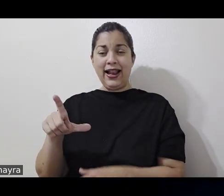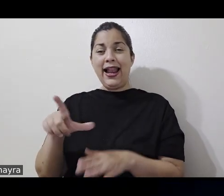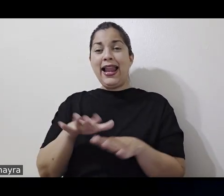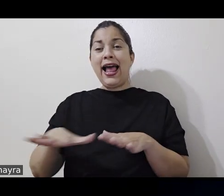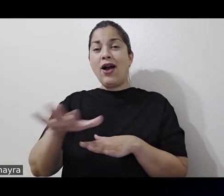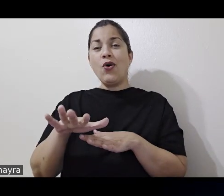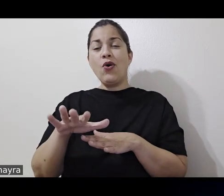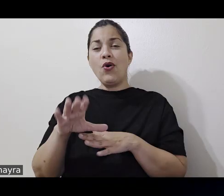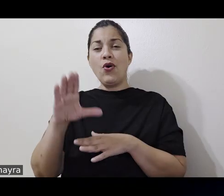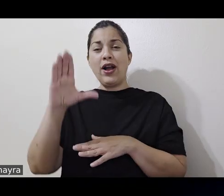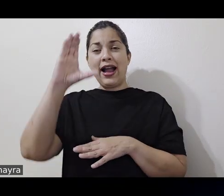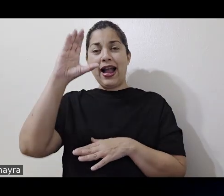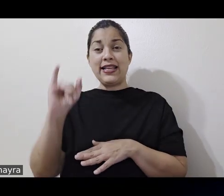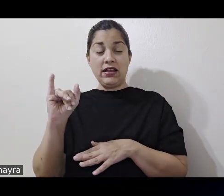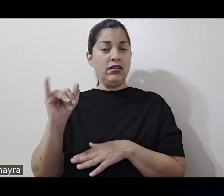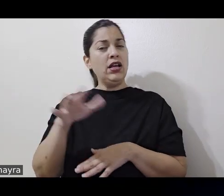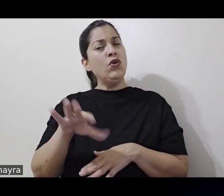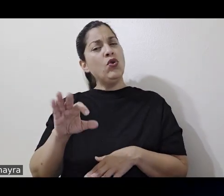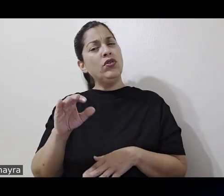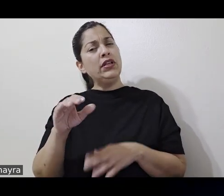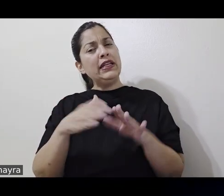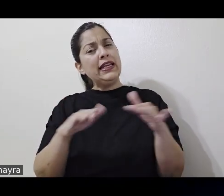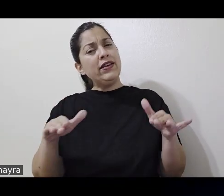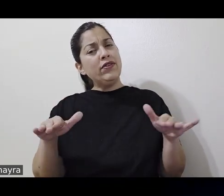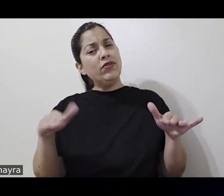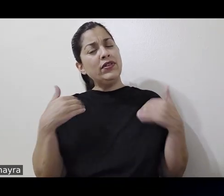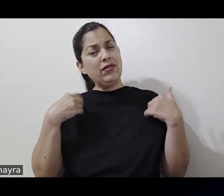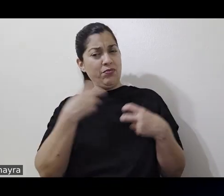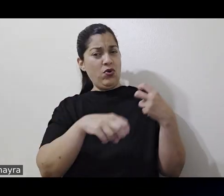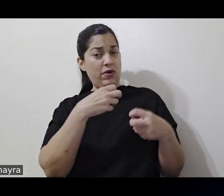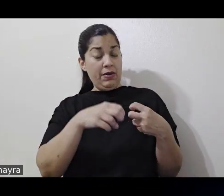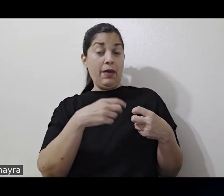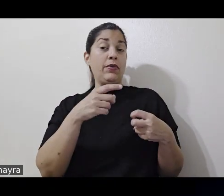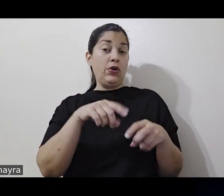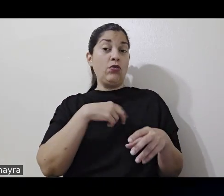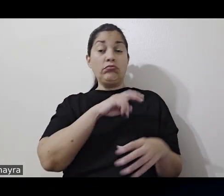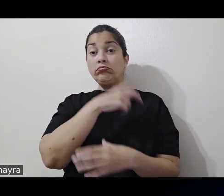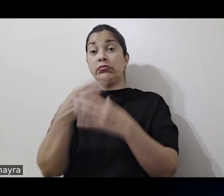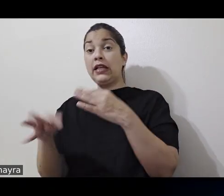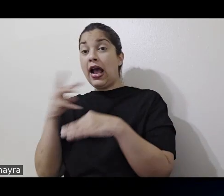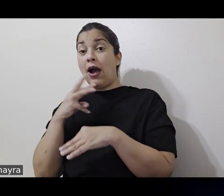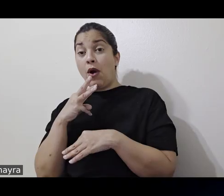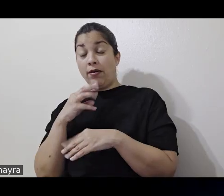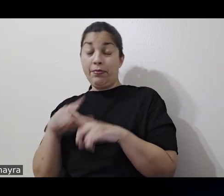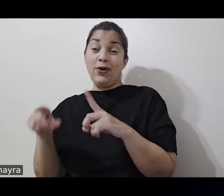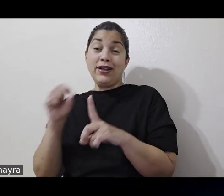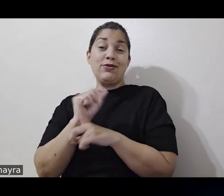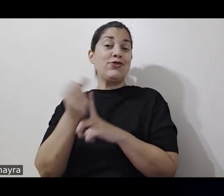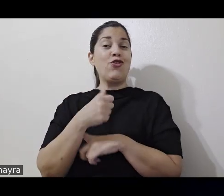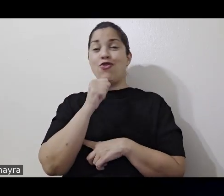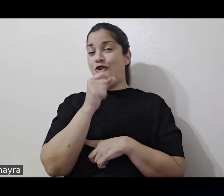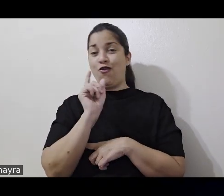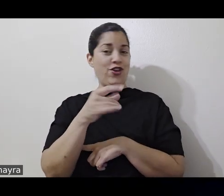unos problemas y esos niños terminan en el agua por alguna razón que no voy a decir hasta que ustedes lo lean. Y